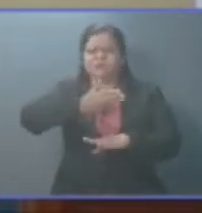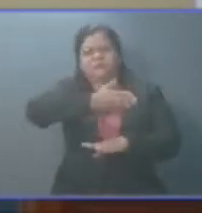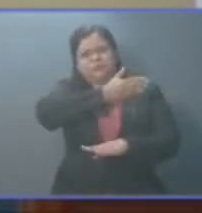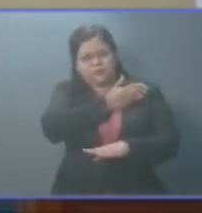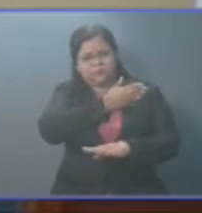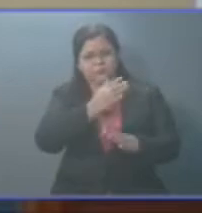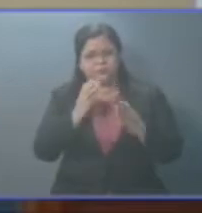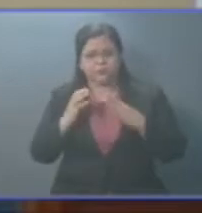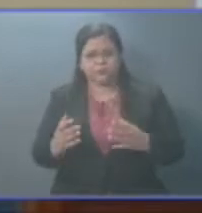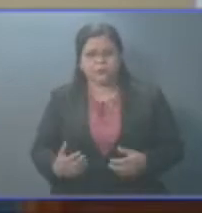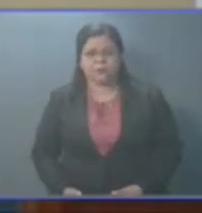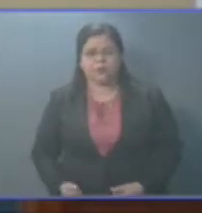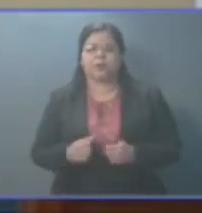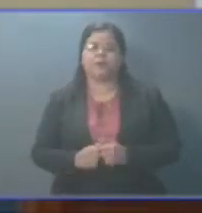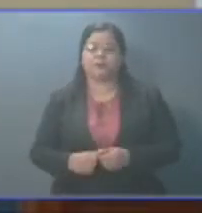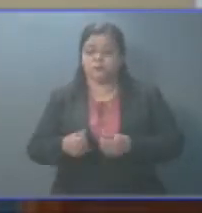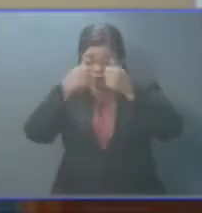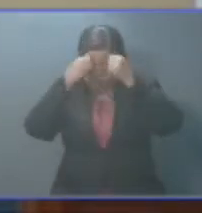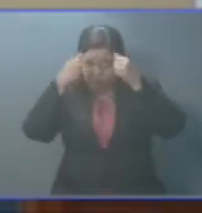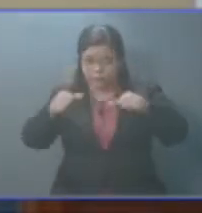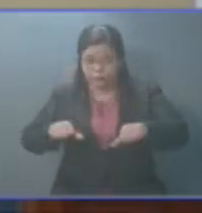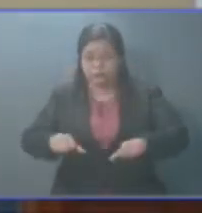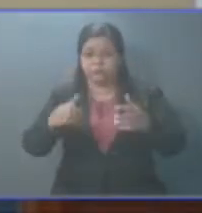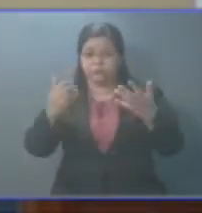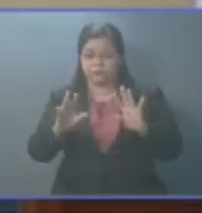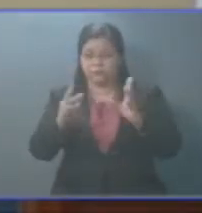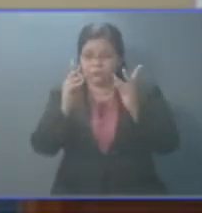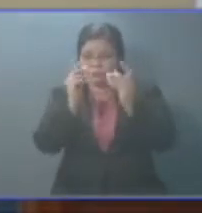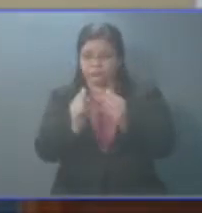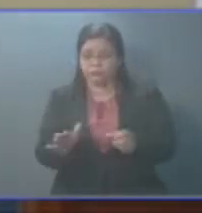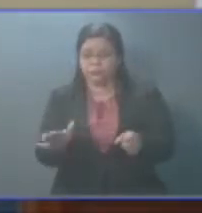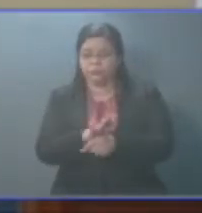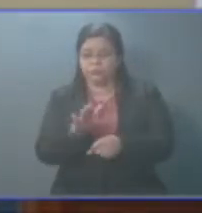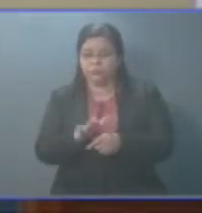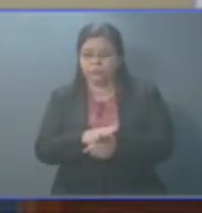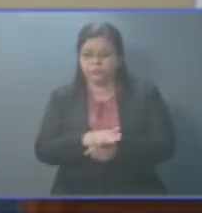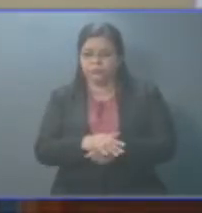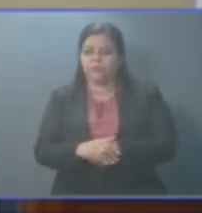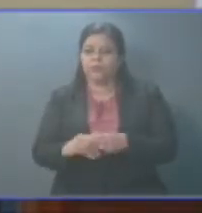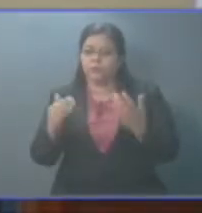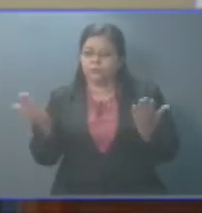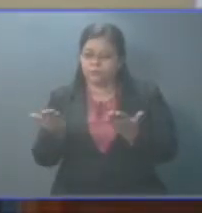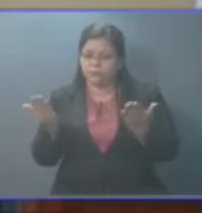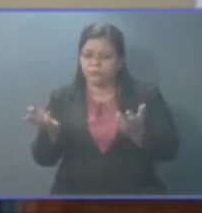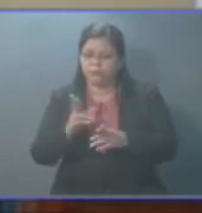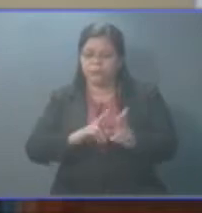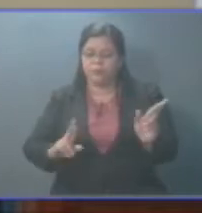este gobierno, se aprobaron los fondos y se realizaron las reformas